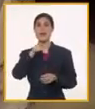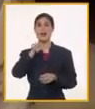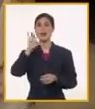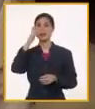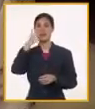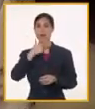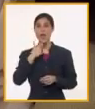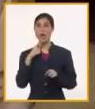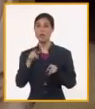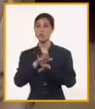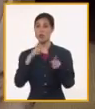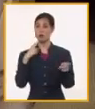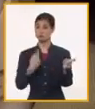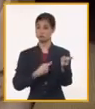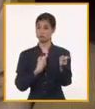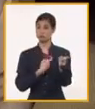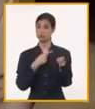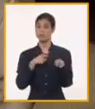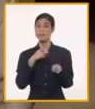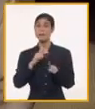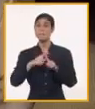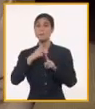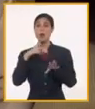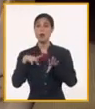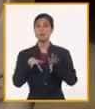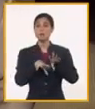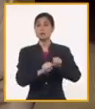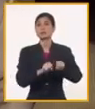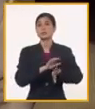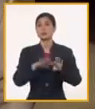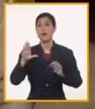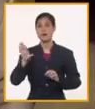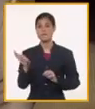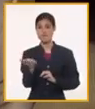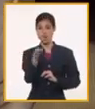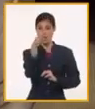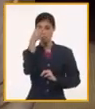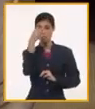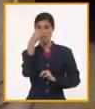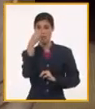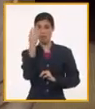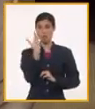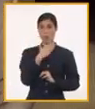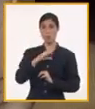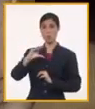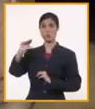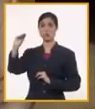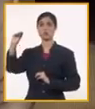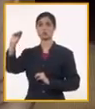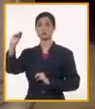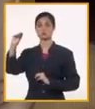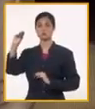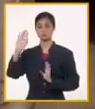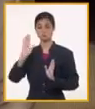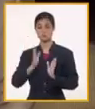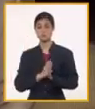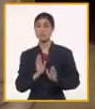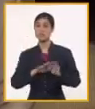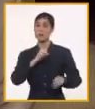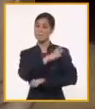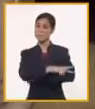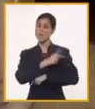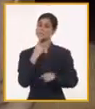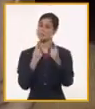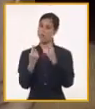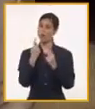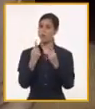Argelia, del colonialismo, que se van los franceses, etcétera. Y ahí es donde él dice que, bueno, que hay países como tal y tal,